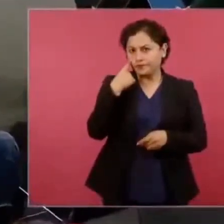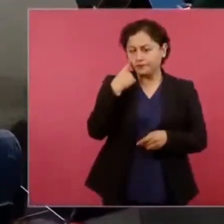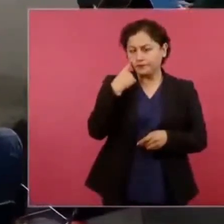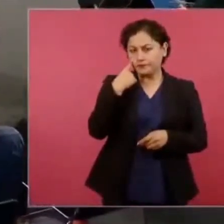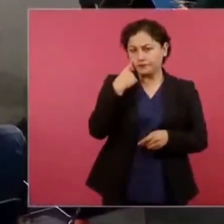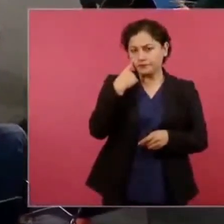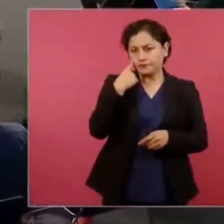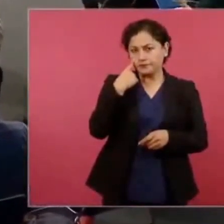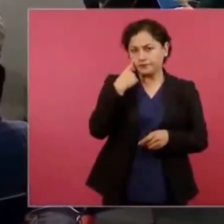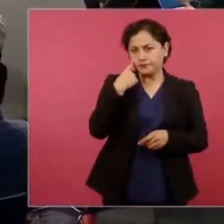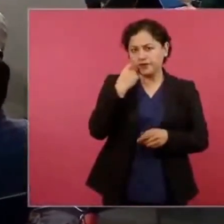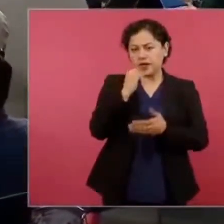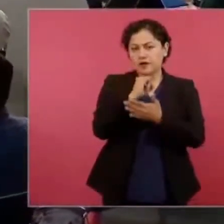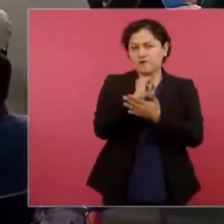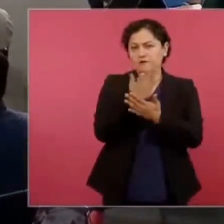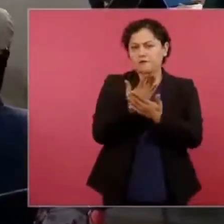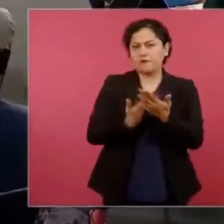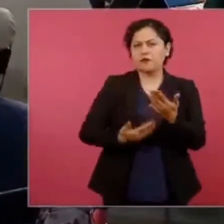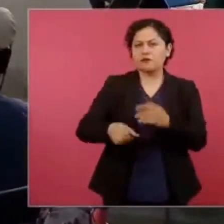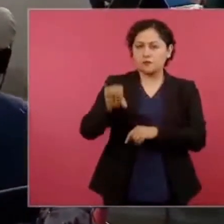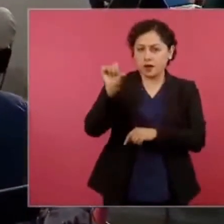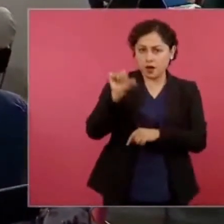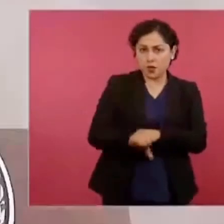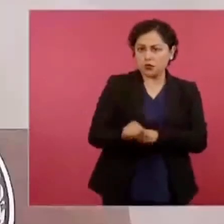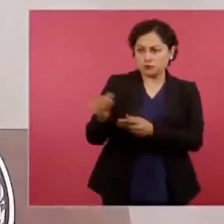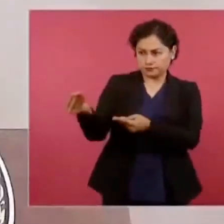el reporte de hoy